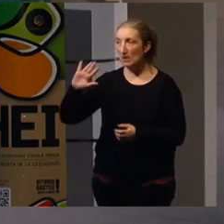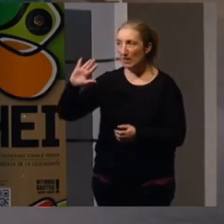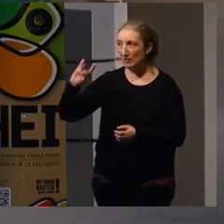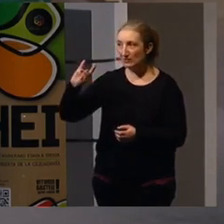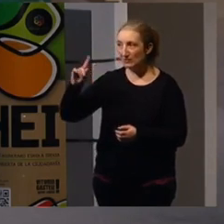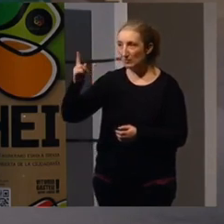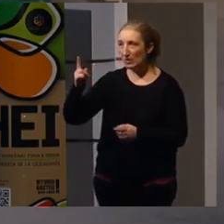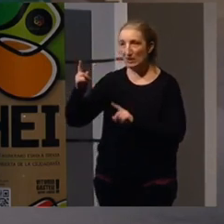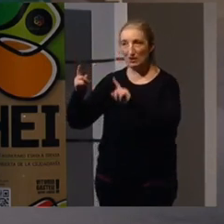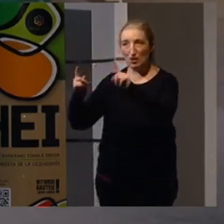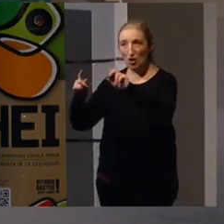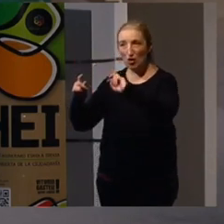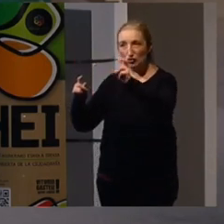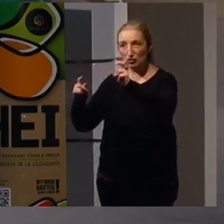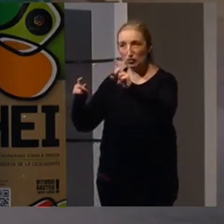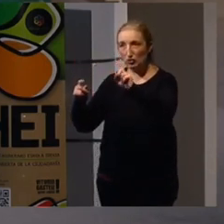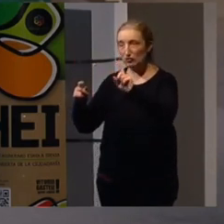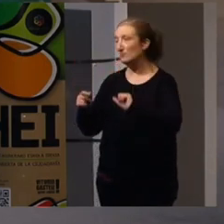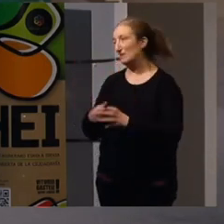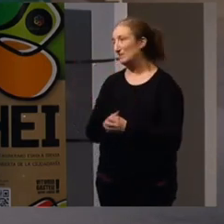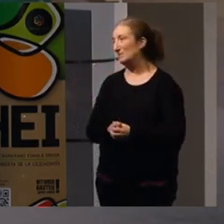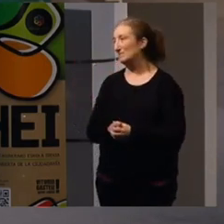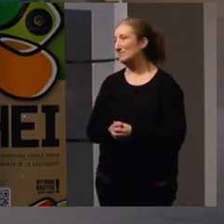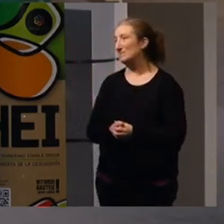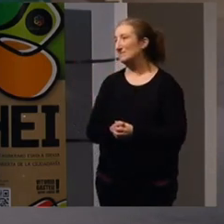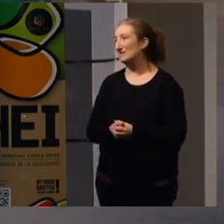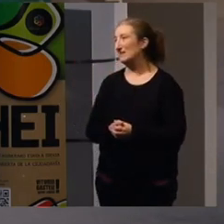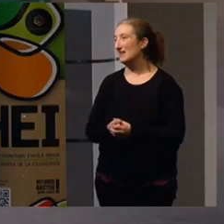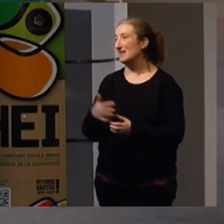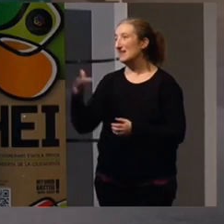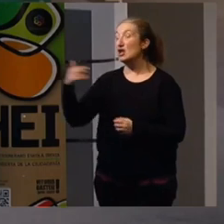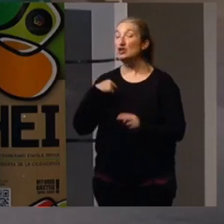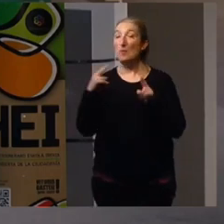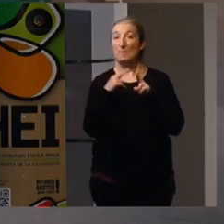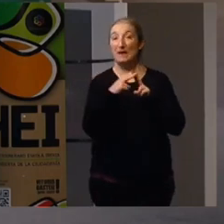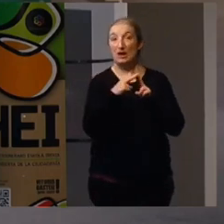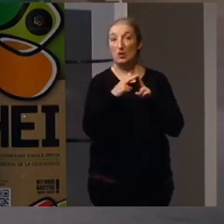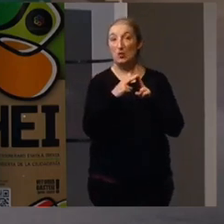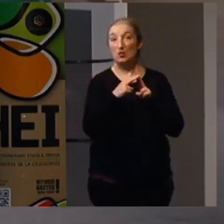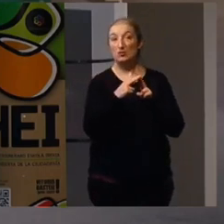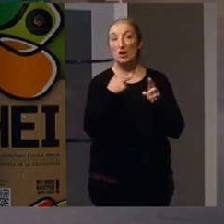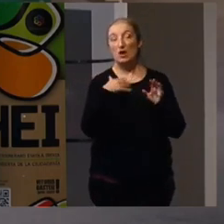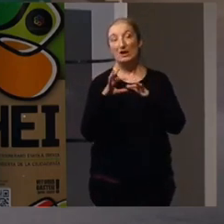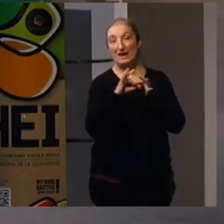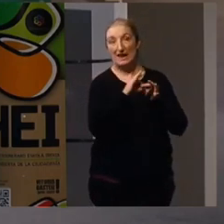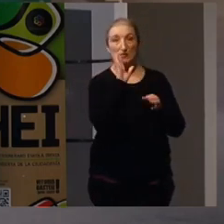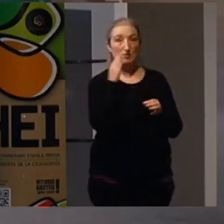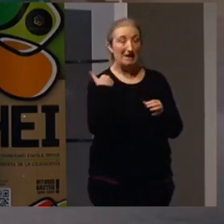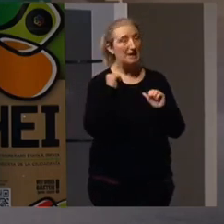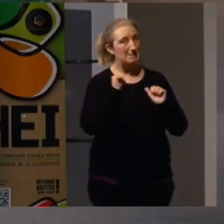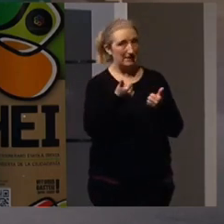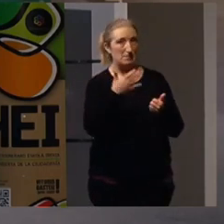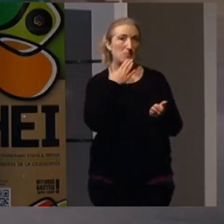Sí, allí. Y creo que por allí han levantado otro, ¿verdad? ¿No? Ha sido un gesto. Es súper rápida. Va al hilo lo que acabáis de decir. Iba a preguntarte al principio